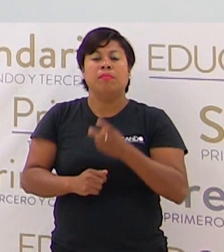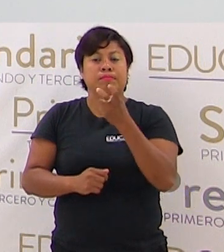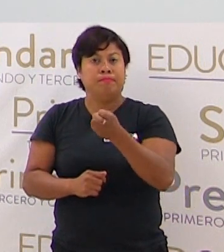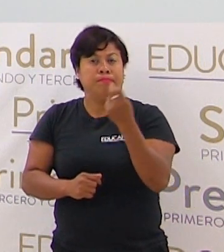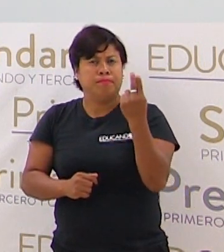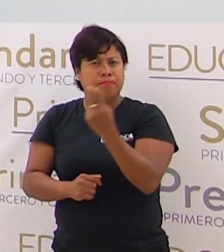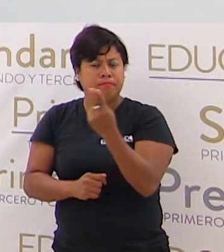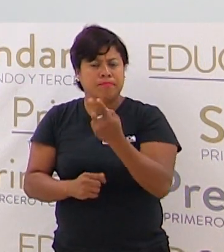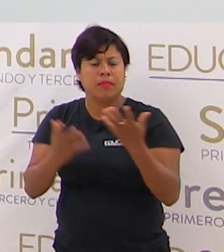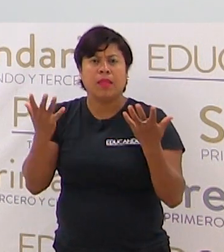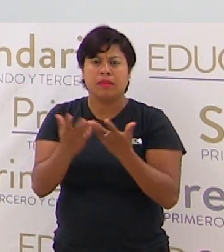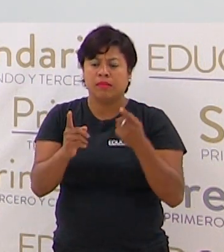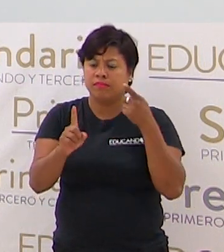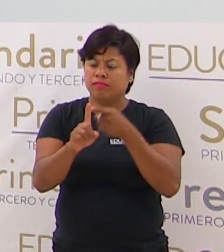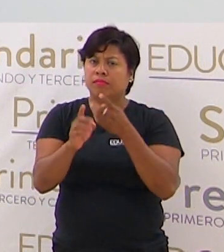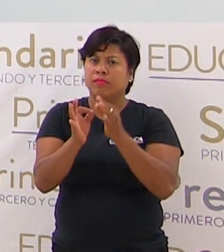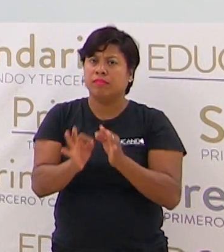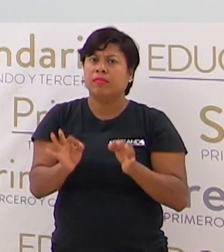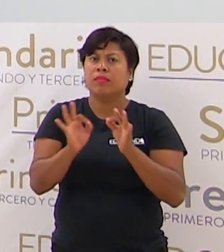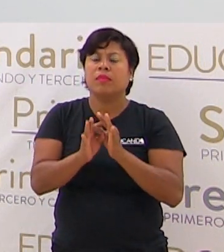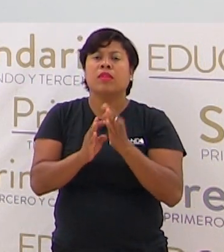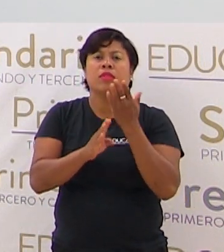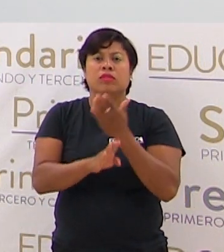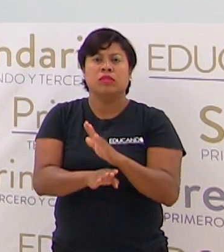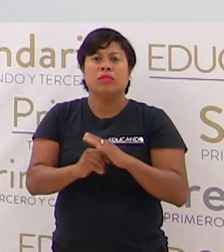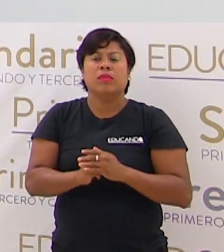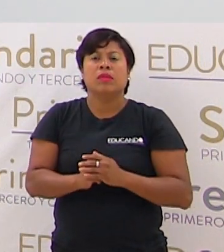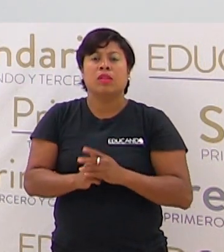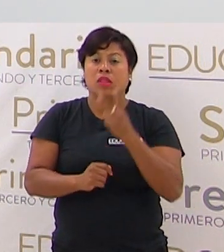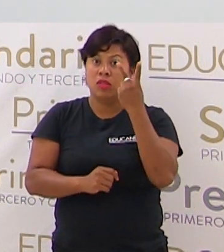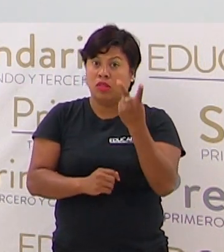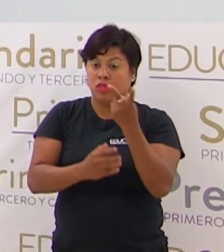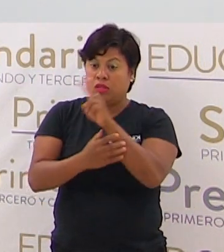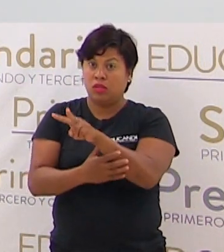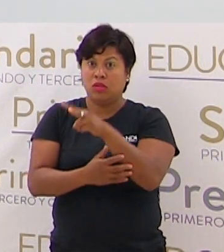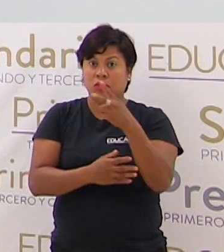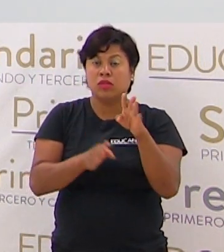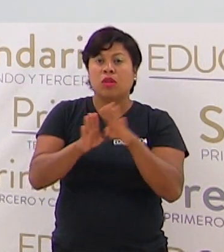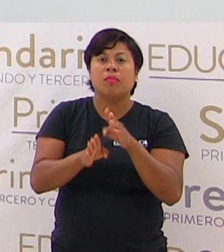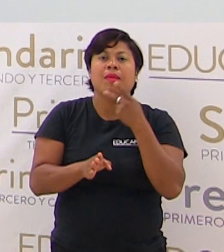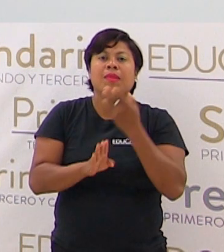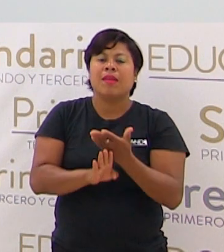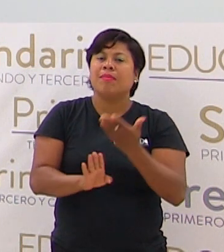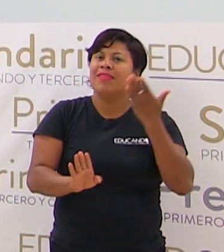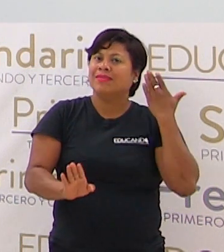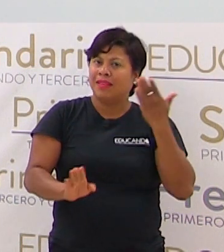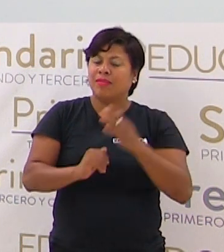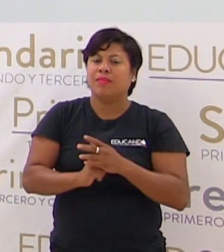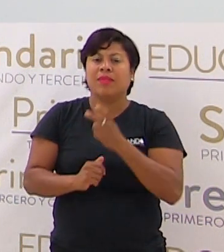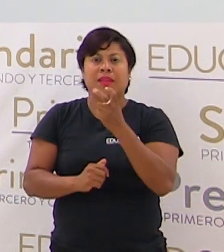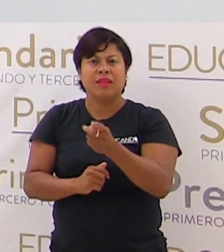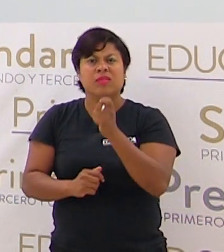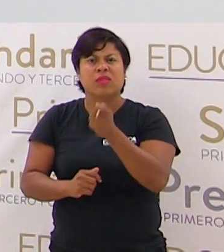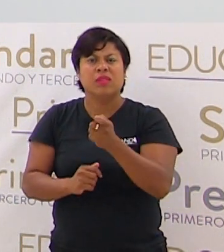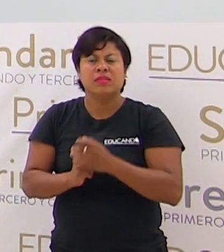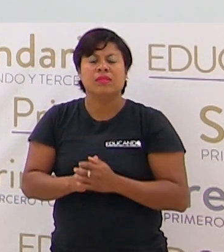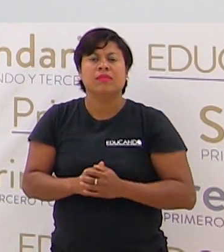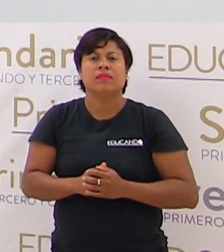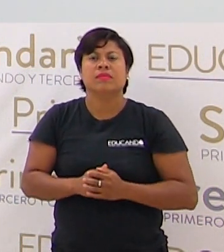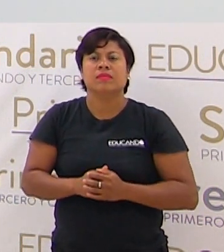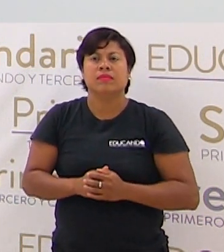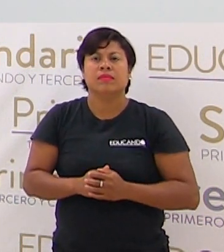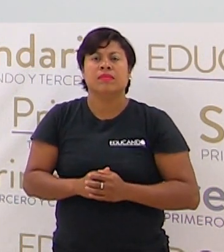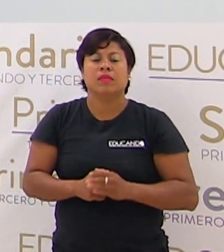es necesario hacer referencia tanto en las dos formas de hablar en pasado, referente a lo que es